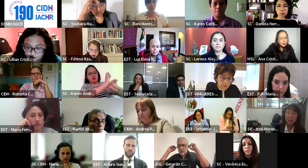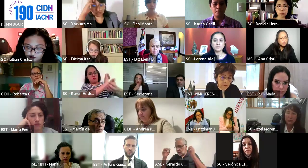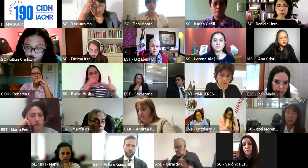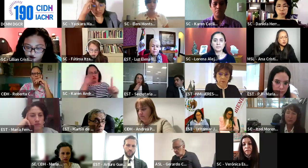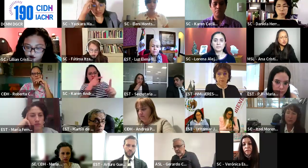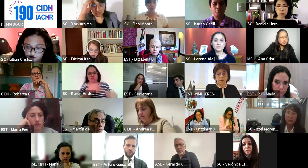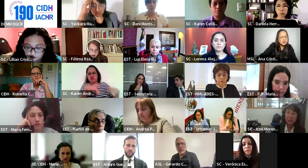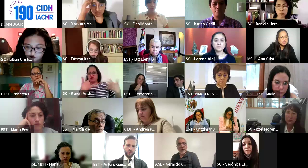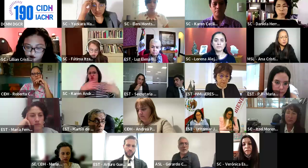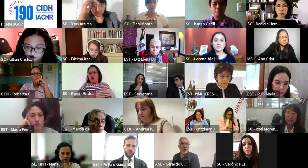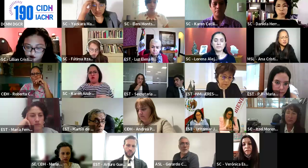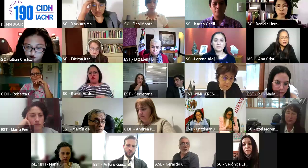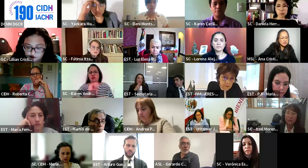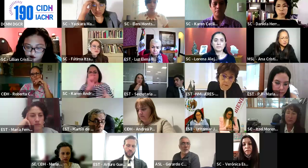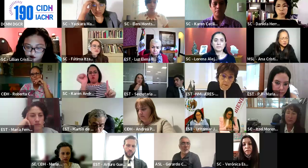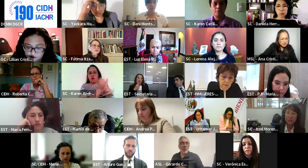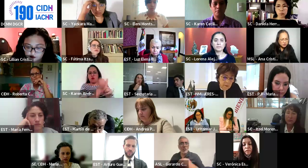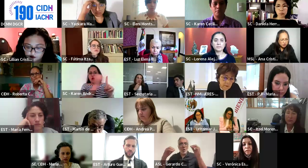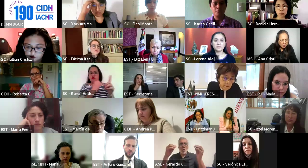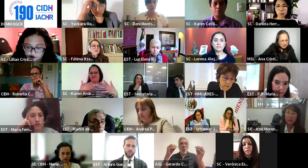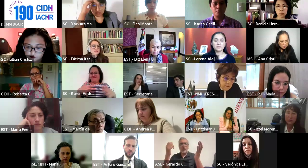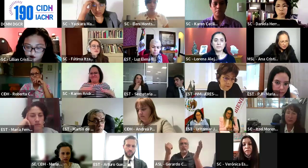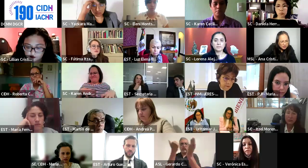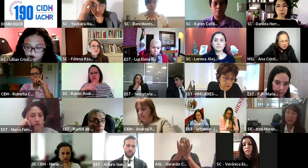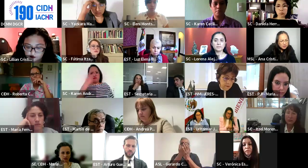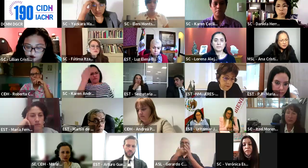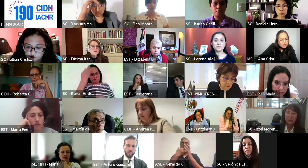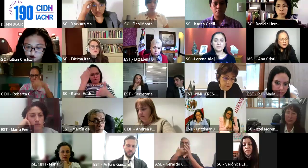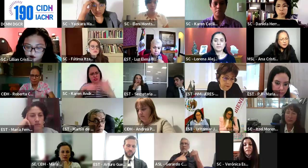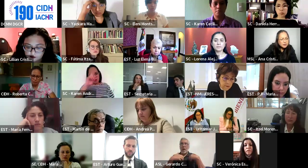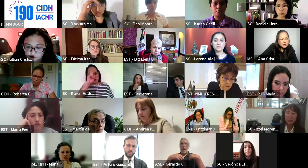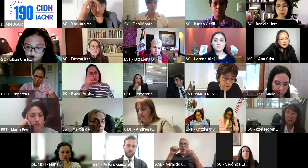Ha habido abusos y discriminación hacia las personas sordas